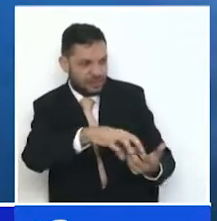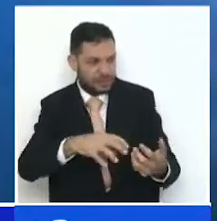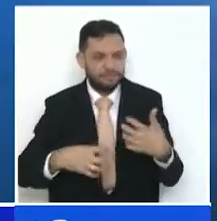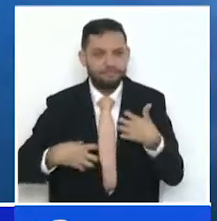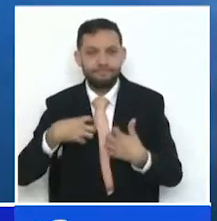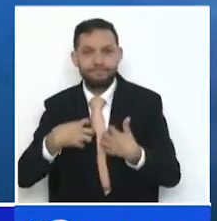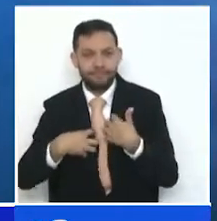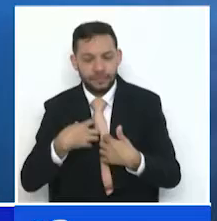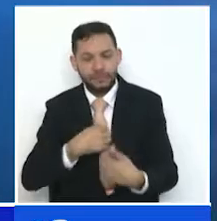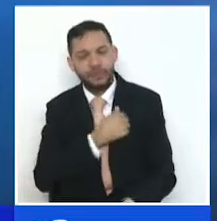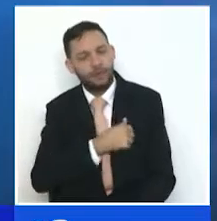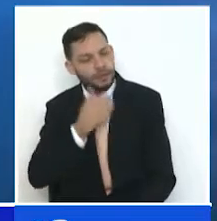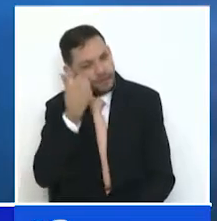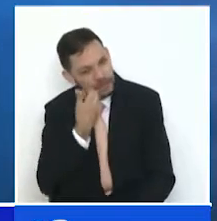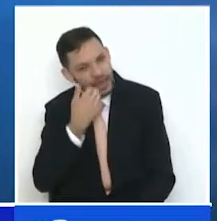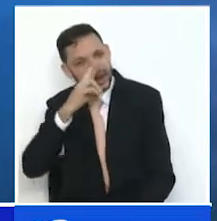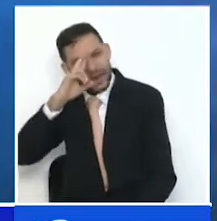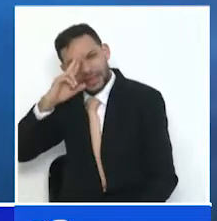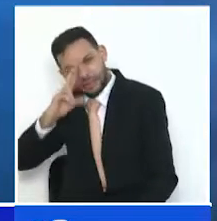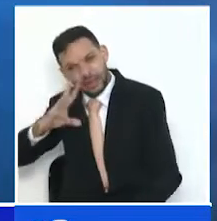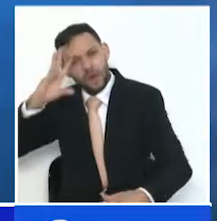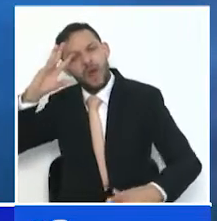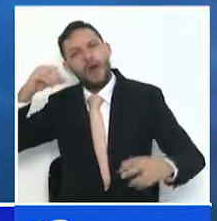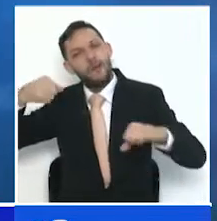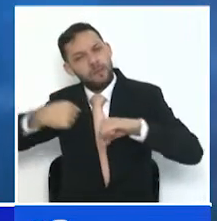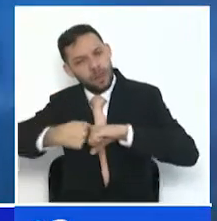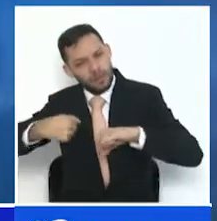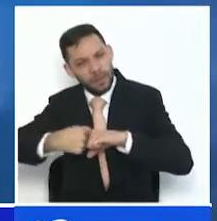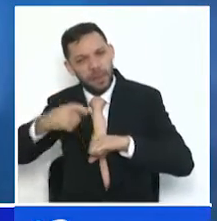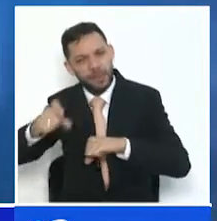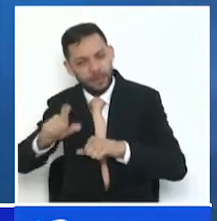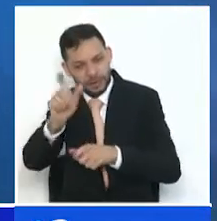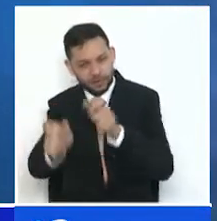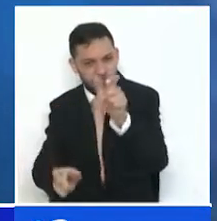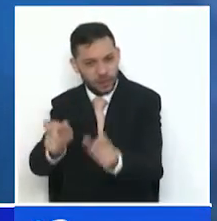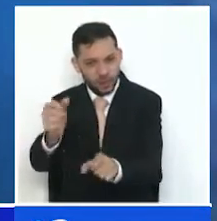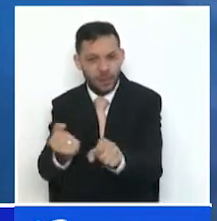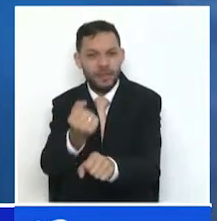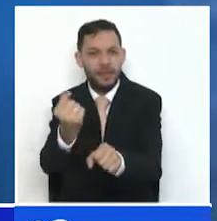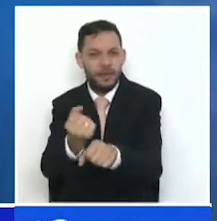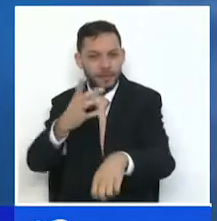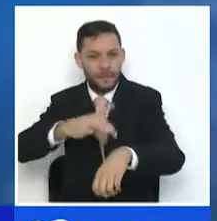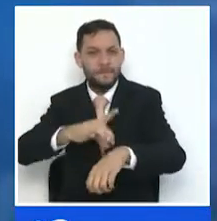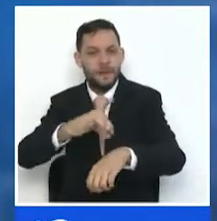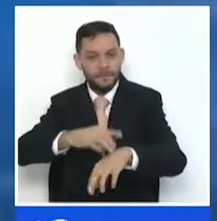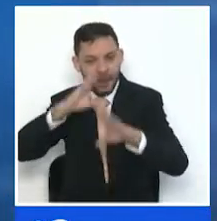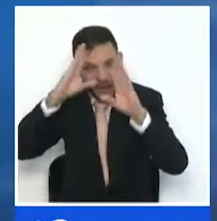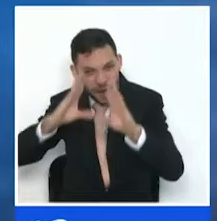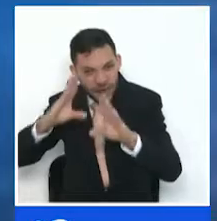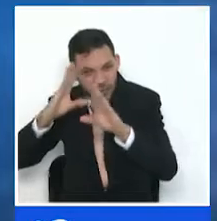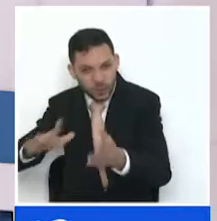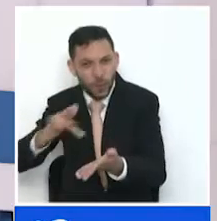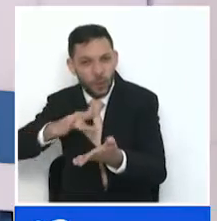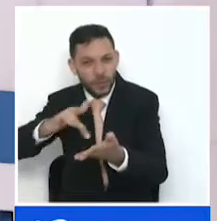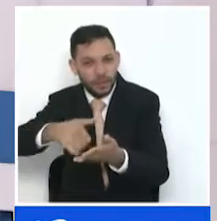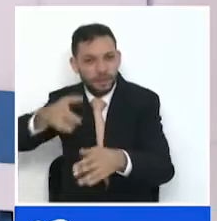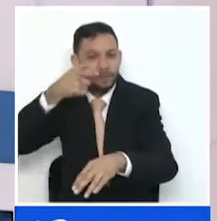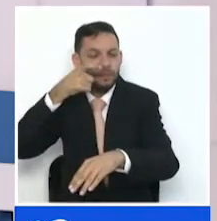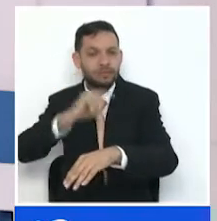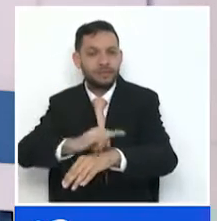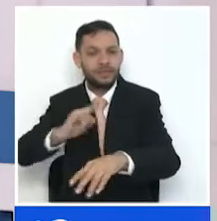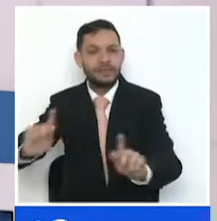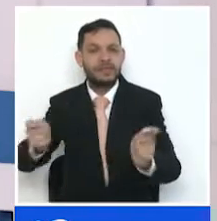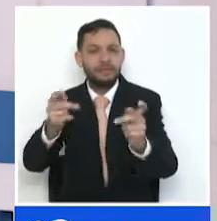a los manifestantes respetar los acuerdos y permitir el paso de la misión médica que necesita seguir atendiendo emergencias en la ciudad.